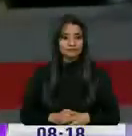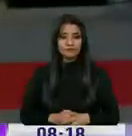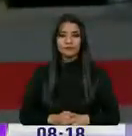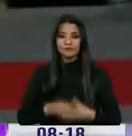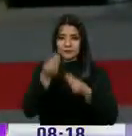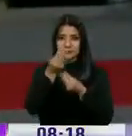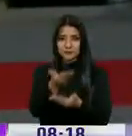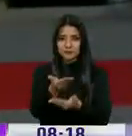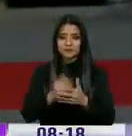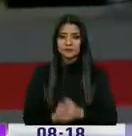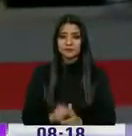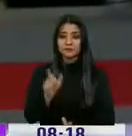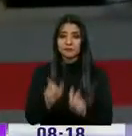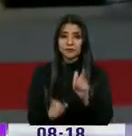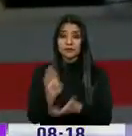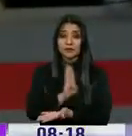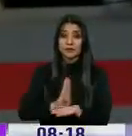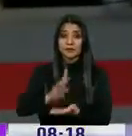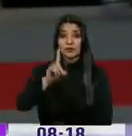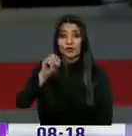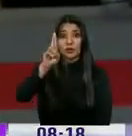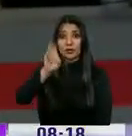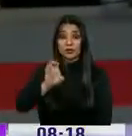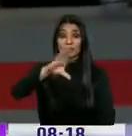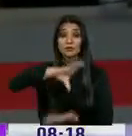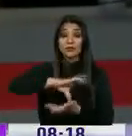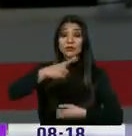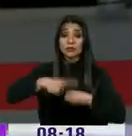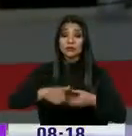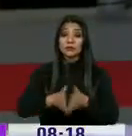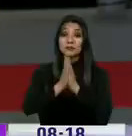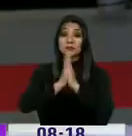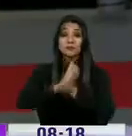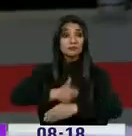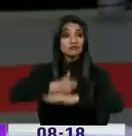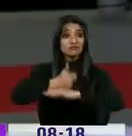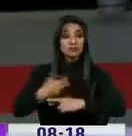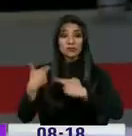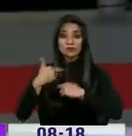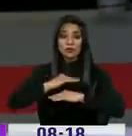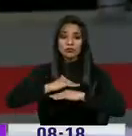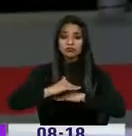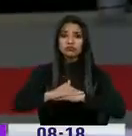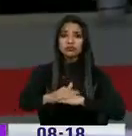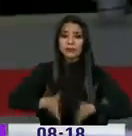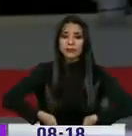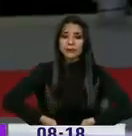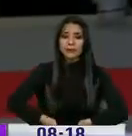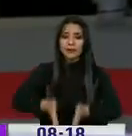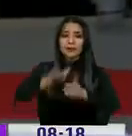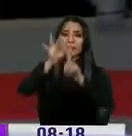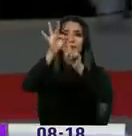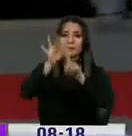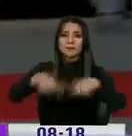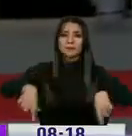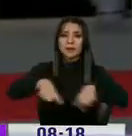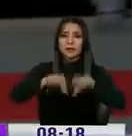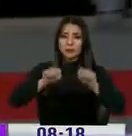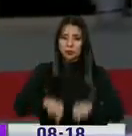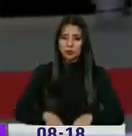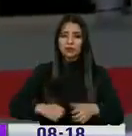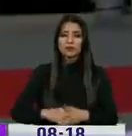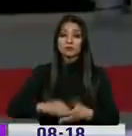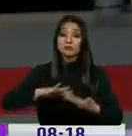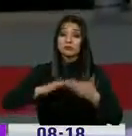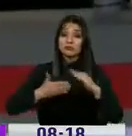Les contamos que moradores del sector del Dorado en el centro de Quito solicitan a las autoridades competentes el bacheo de una de las vías principales de la zona. La